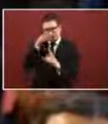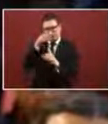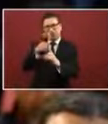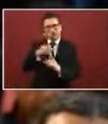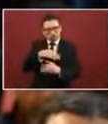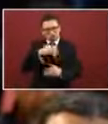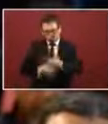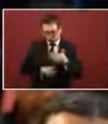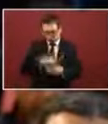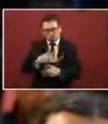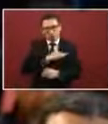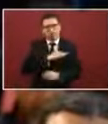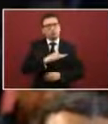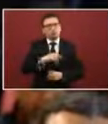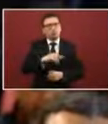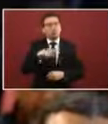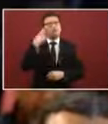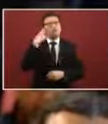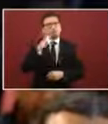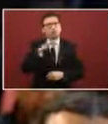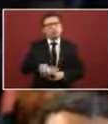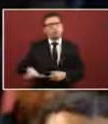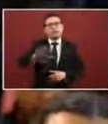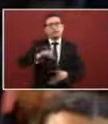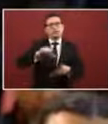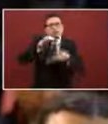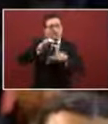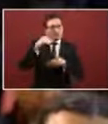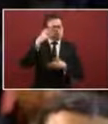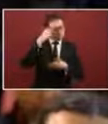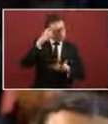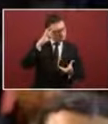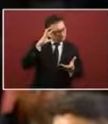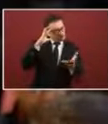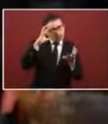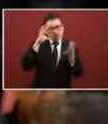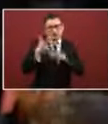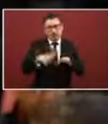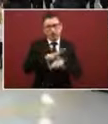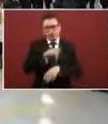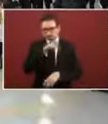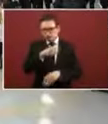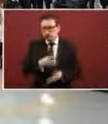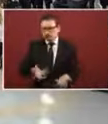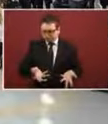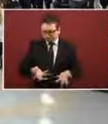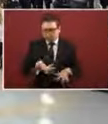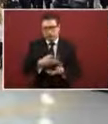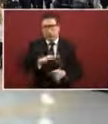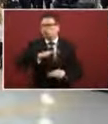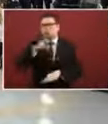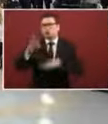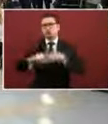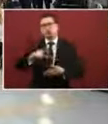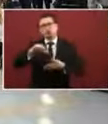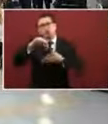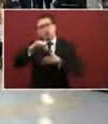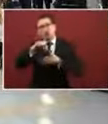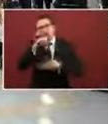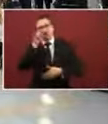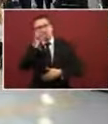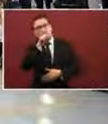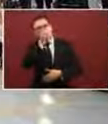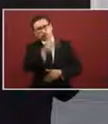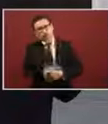esta tarea de transformar la mente de toda Latinoamérica, que ya lo está viendo usted como un referente. Y me he permitido